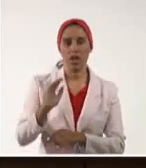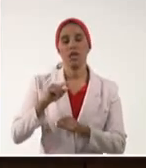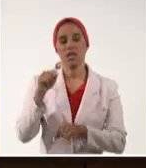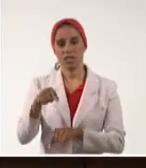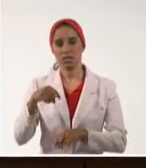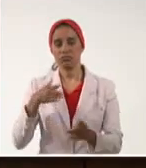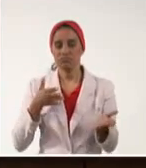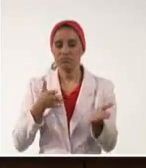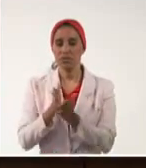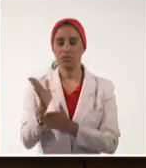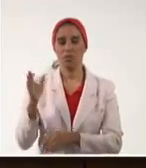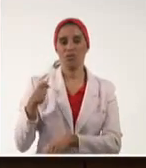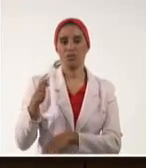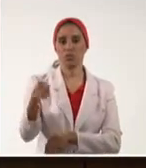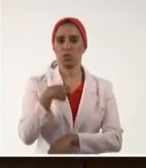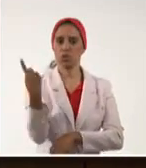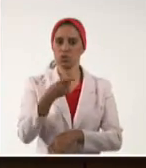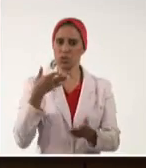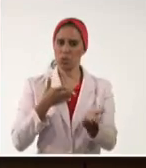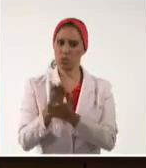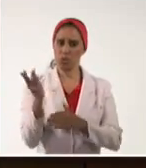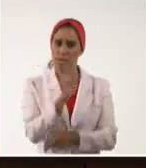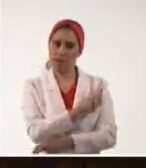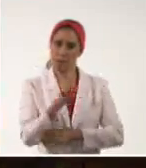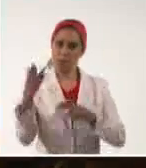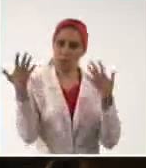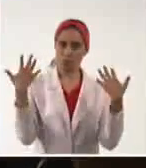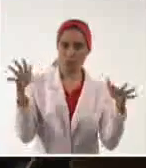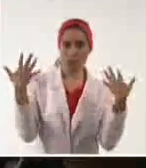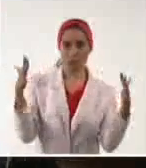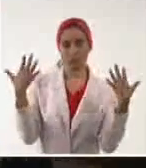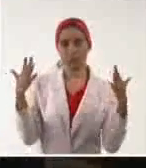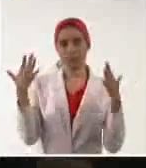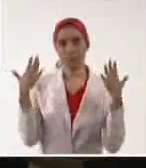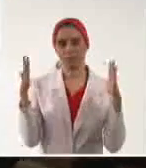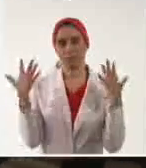actuaremos los continuadores de la revolución.